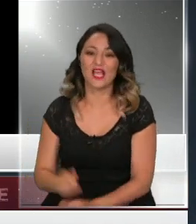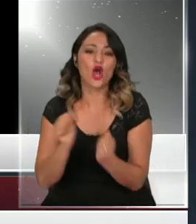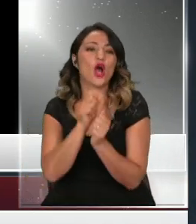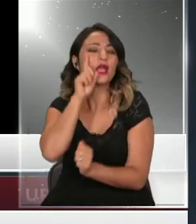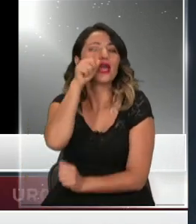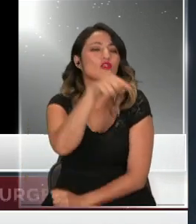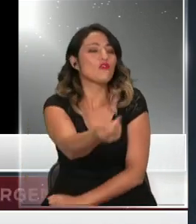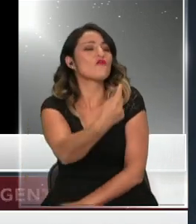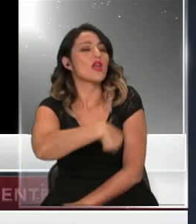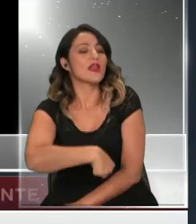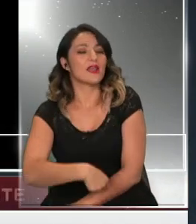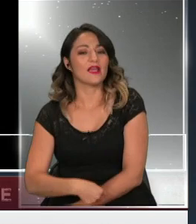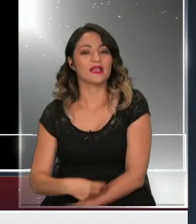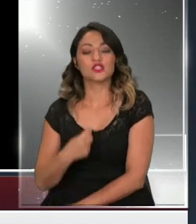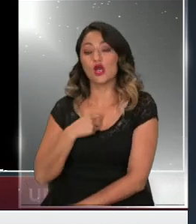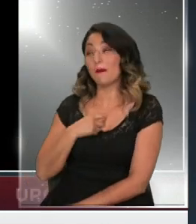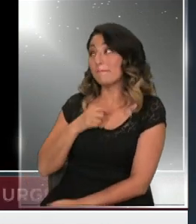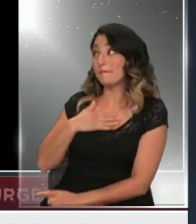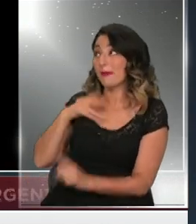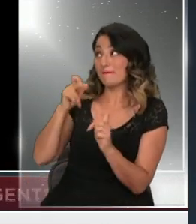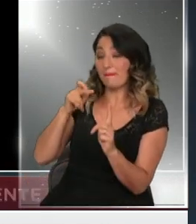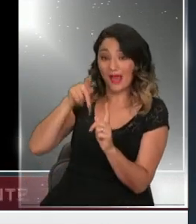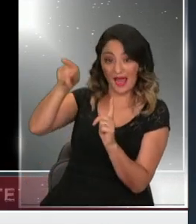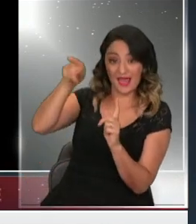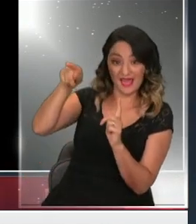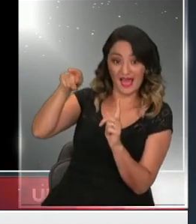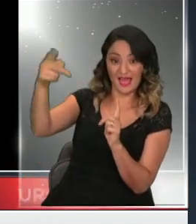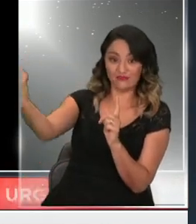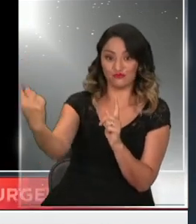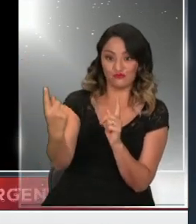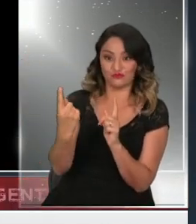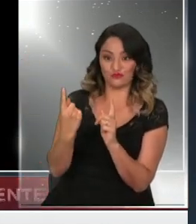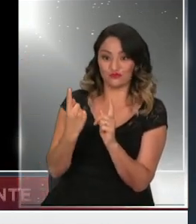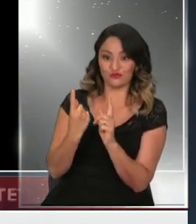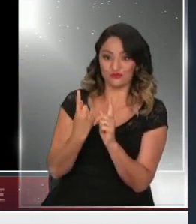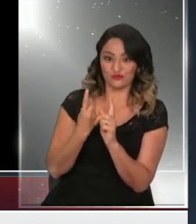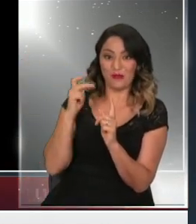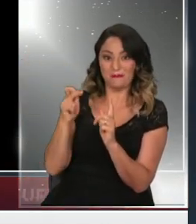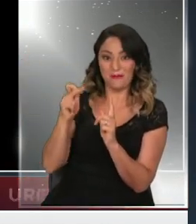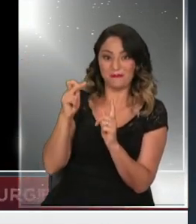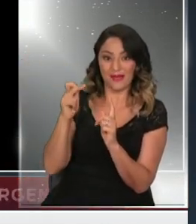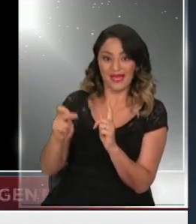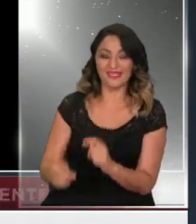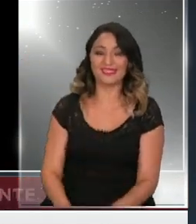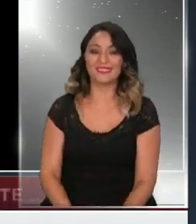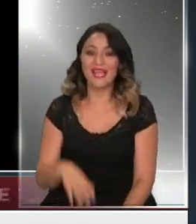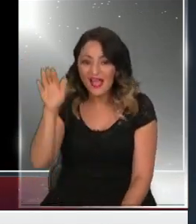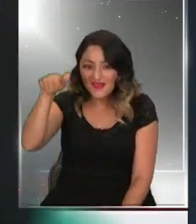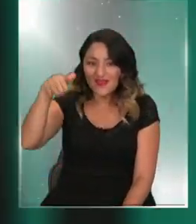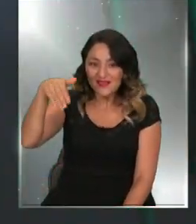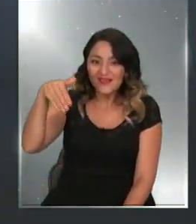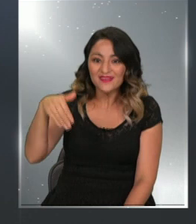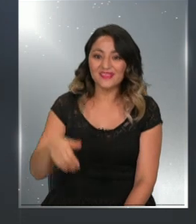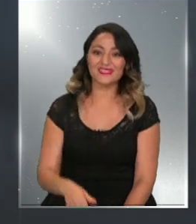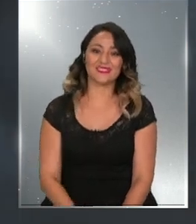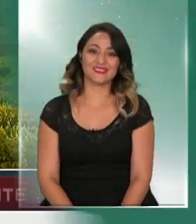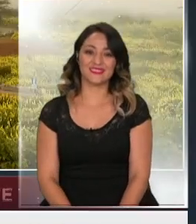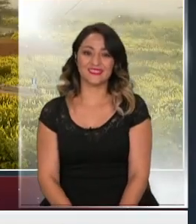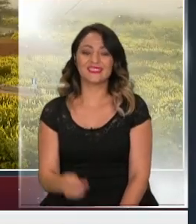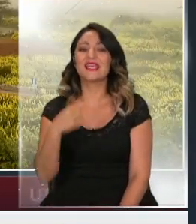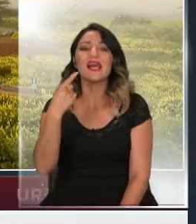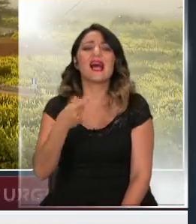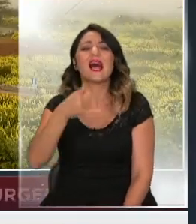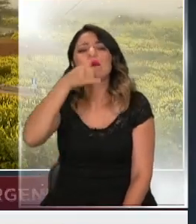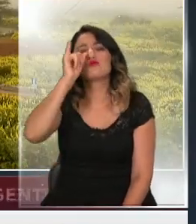viniste? Con mi papá, familia. Que están viendo allá. Están viniendo. Muy bien. Bueno, ellos hicieron un sacrificio. Vengan por acá. Claro, porque ¿hace cuánto